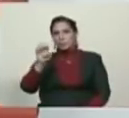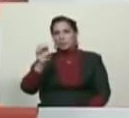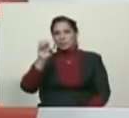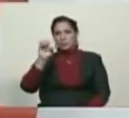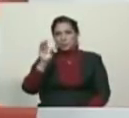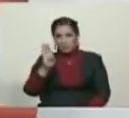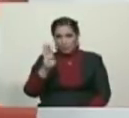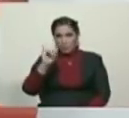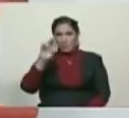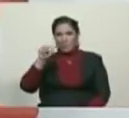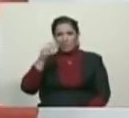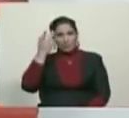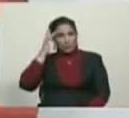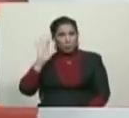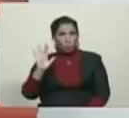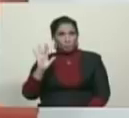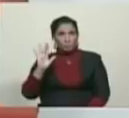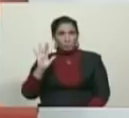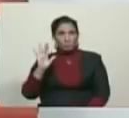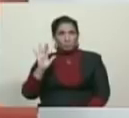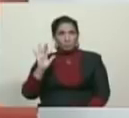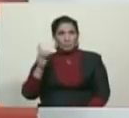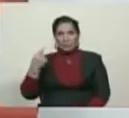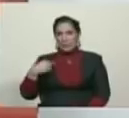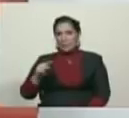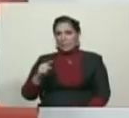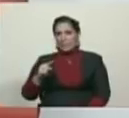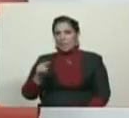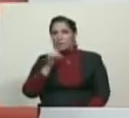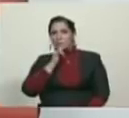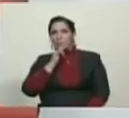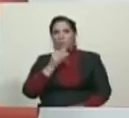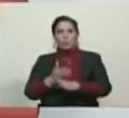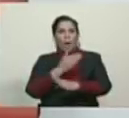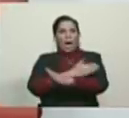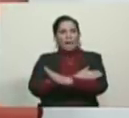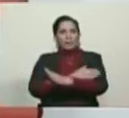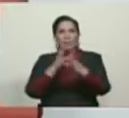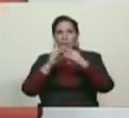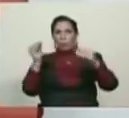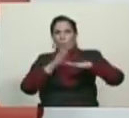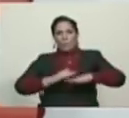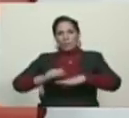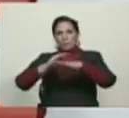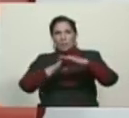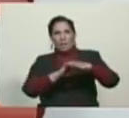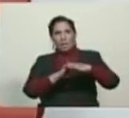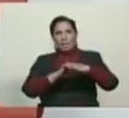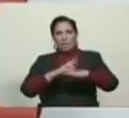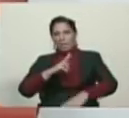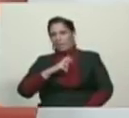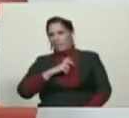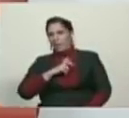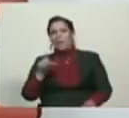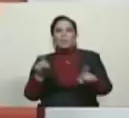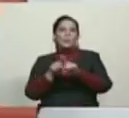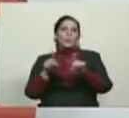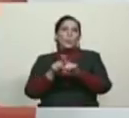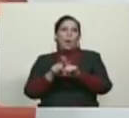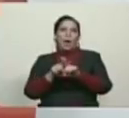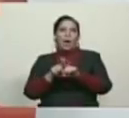que según parece tenían la información antes que todo ocurriera, como cosa rara. Nos recuerda la visión del